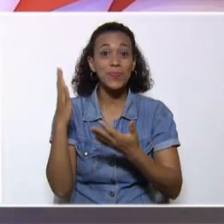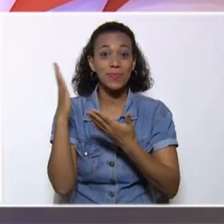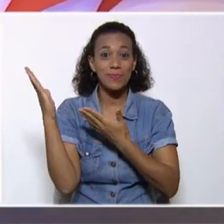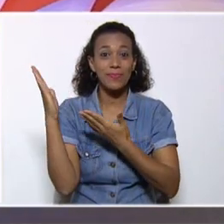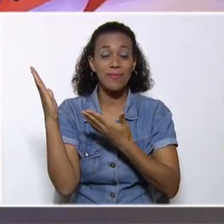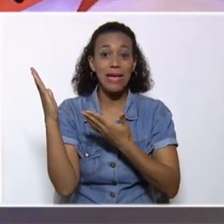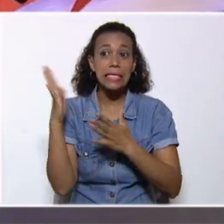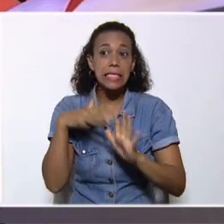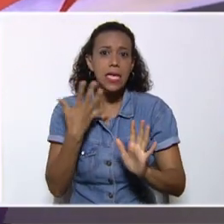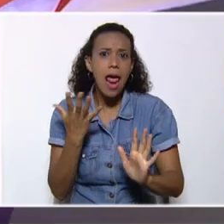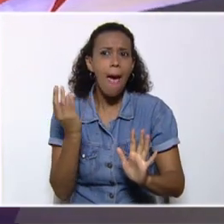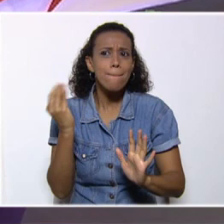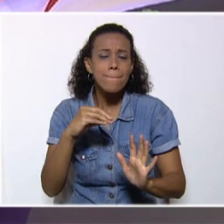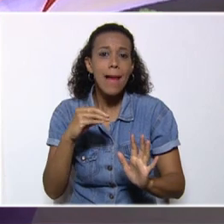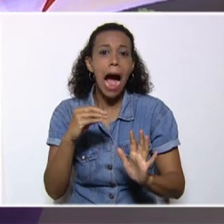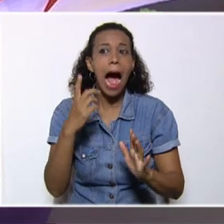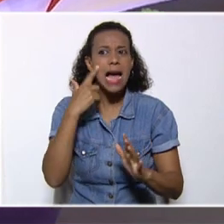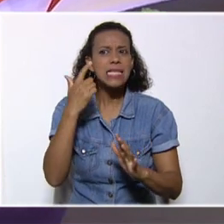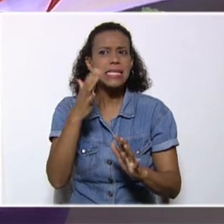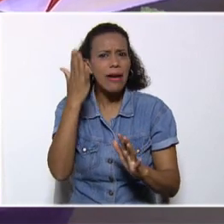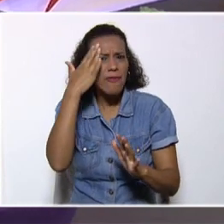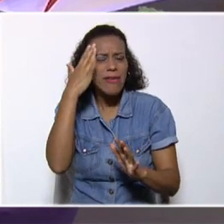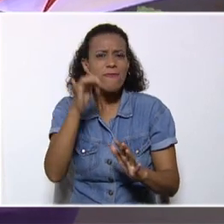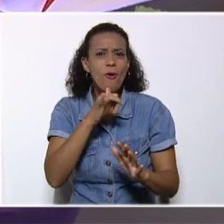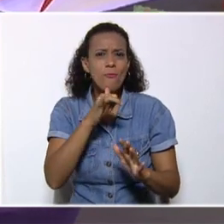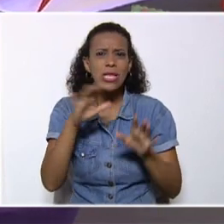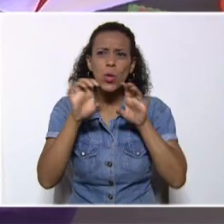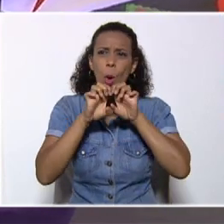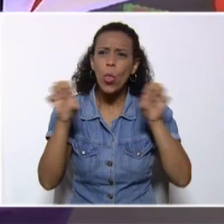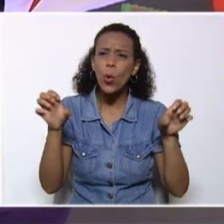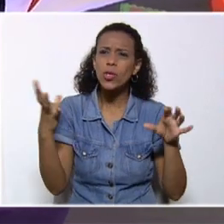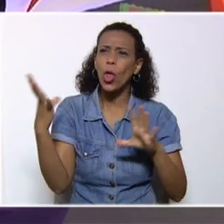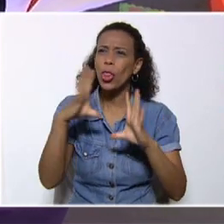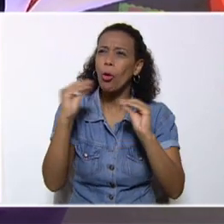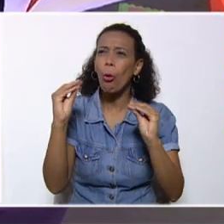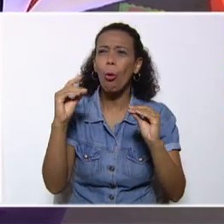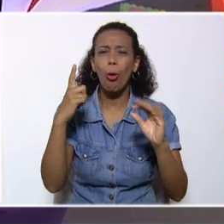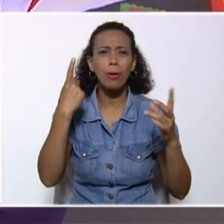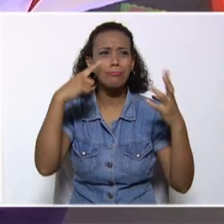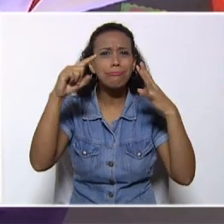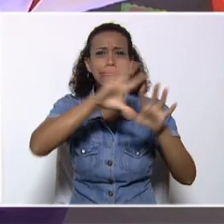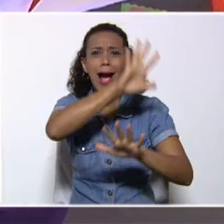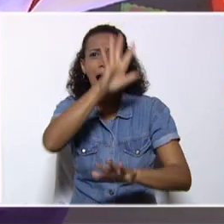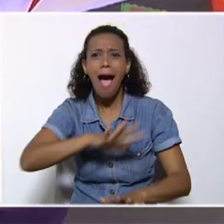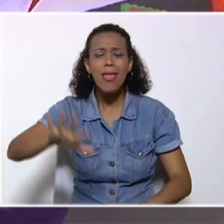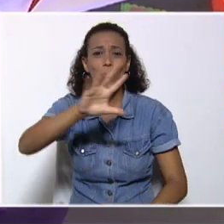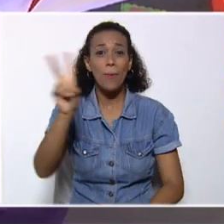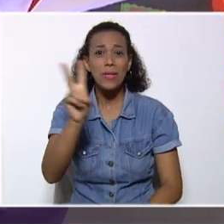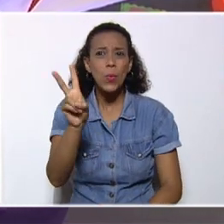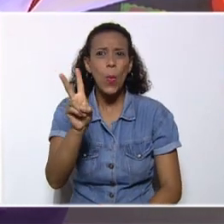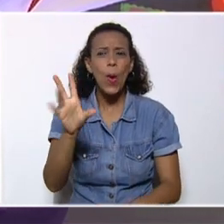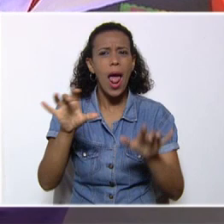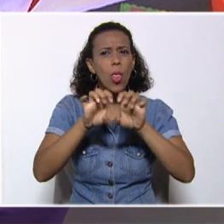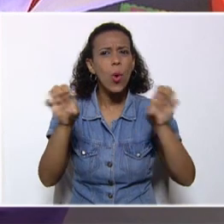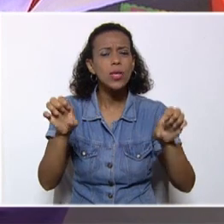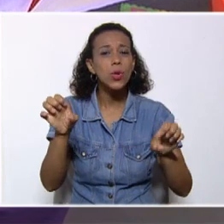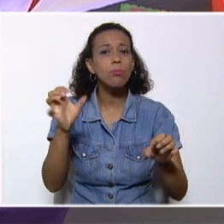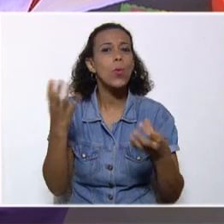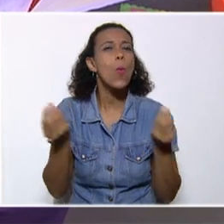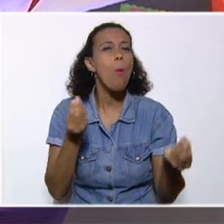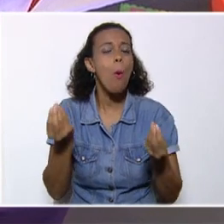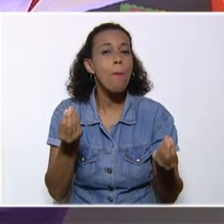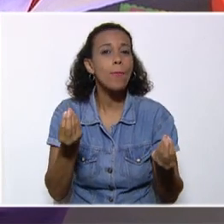cadafamiliaunaescuela.me.gov.be. Si quieres mantenerte informado o informada de todo lo que está aconteciendo a nivel educativo en nuestro amado